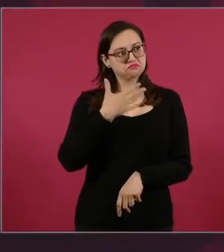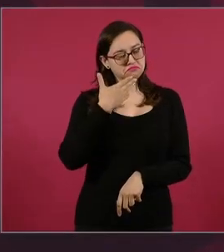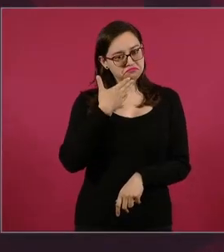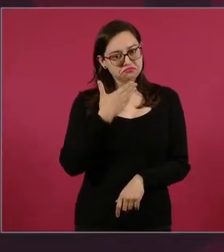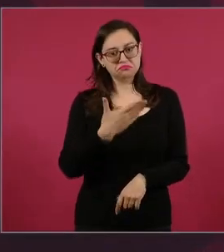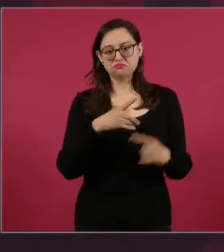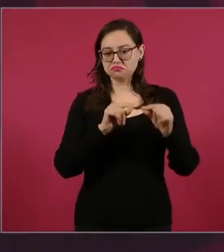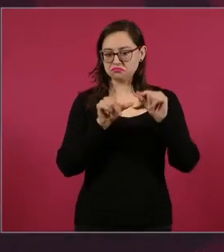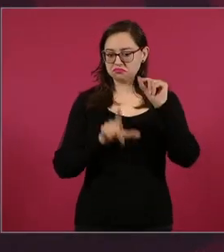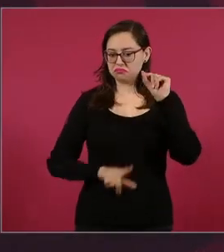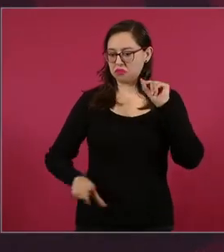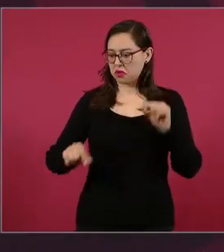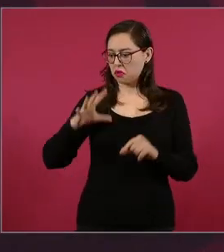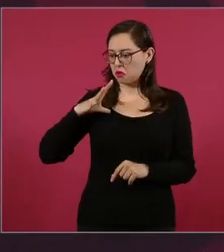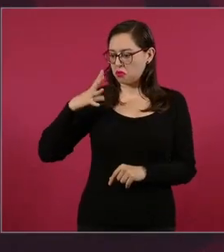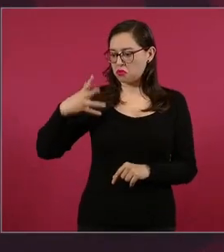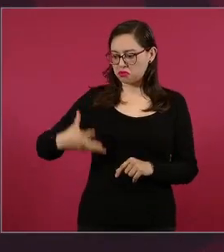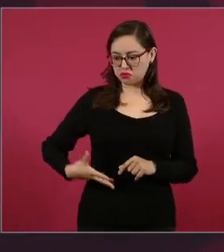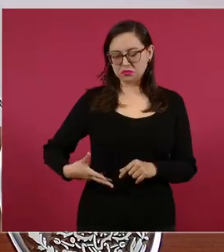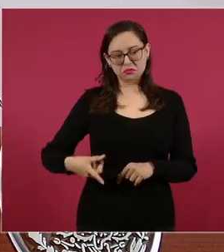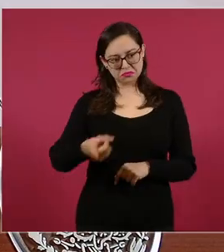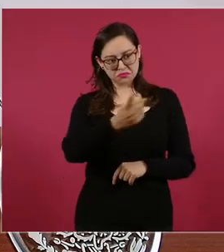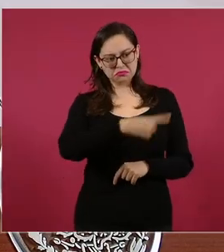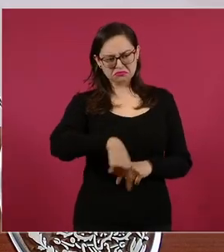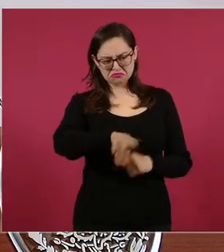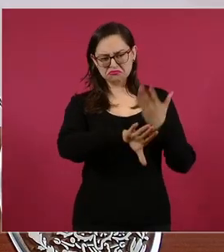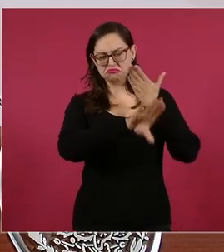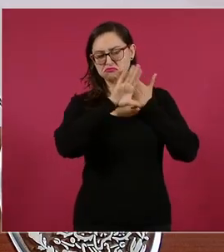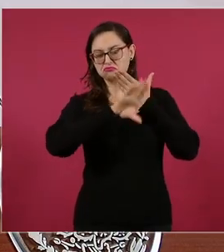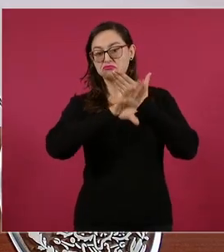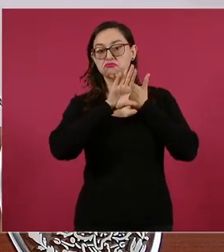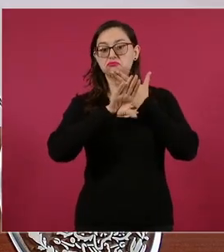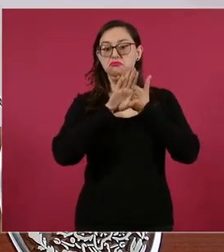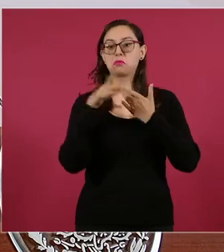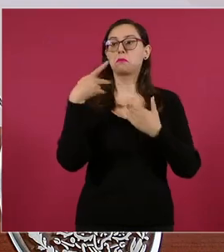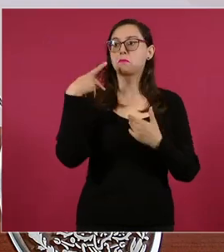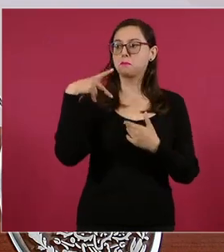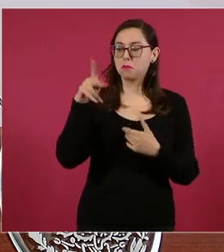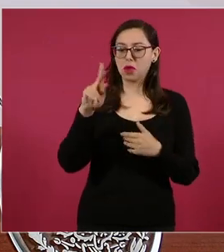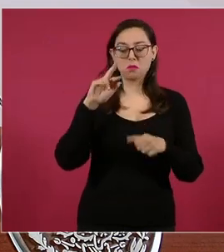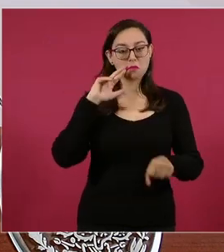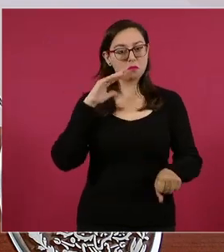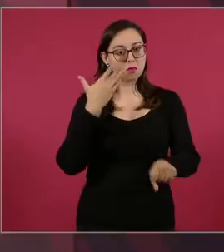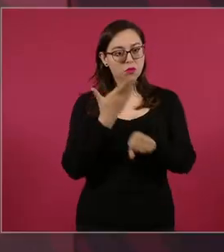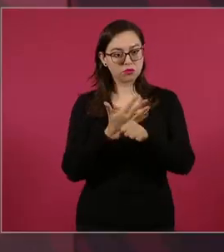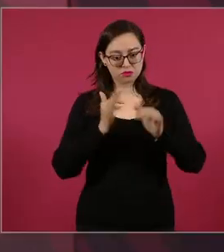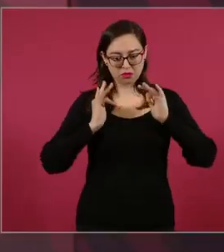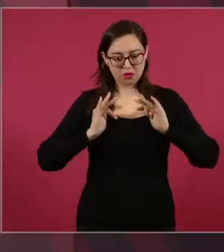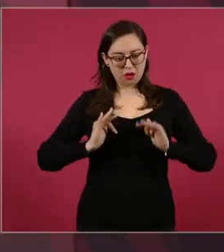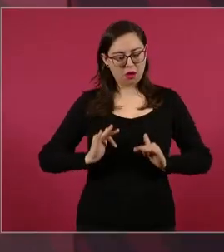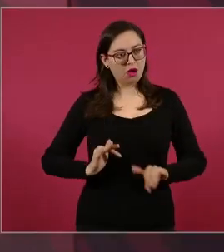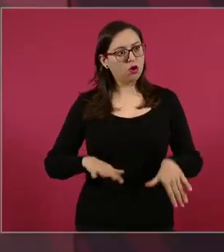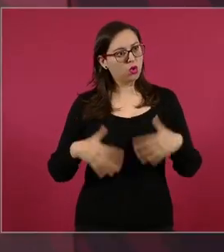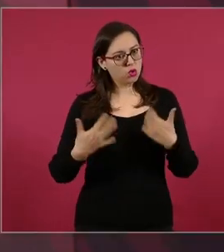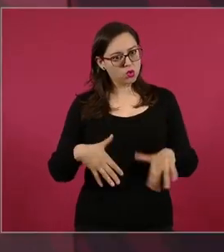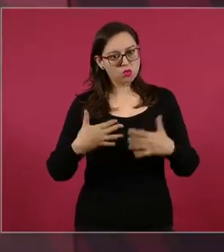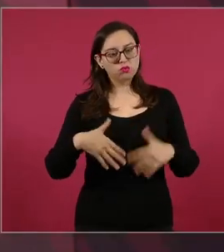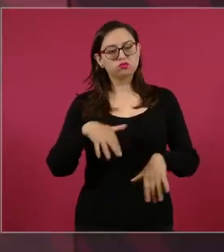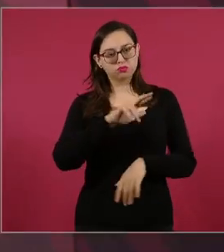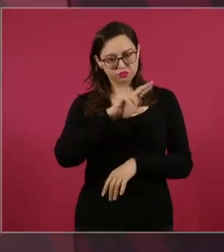orgullosos y reconocerle también eso a nuestros adversarios. Yo se los reconozco